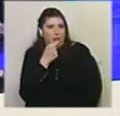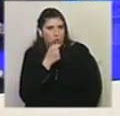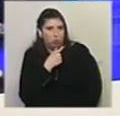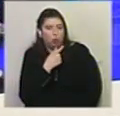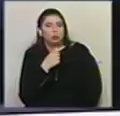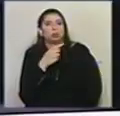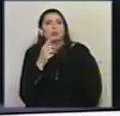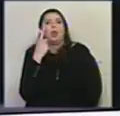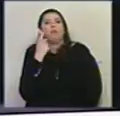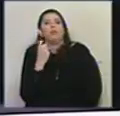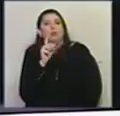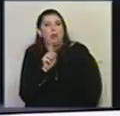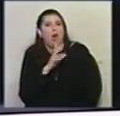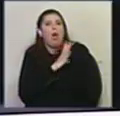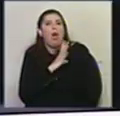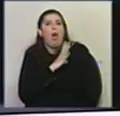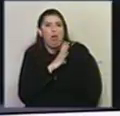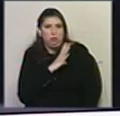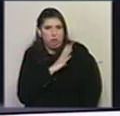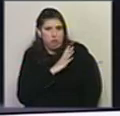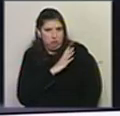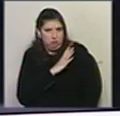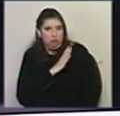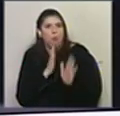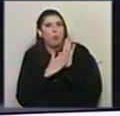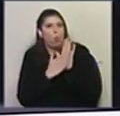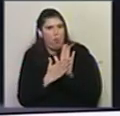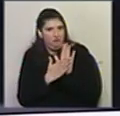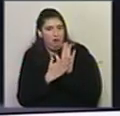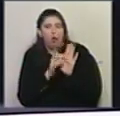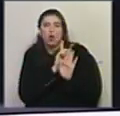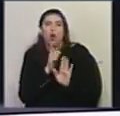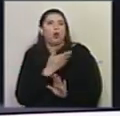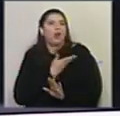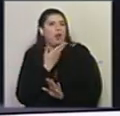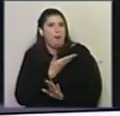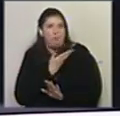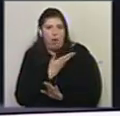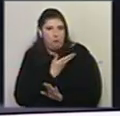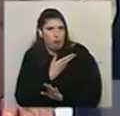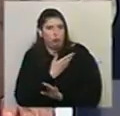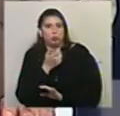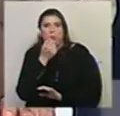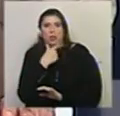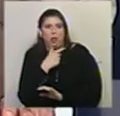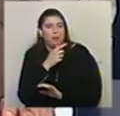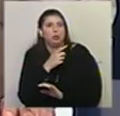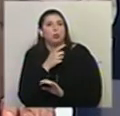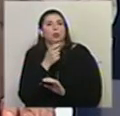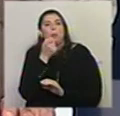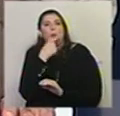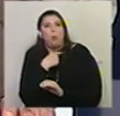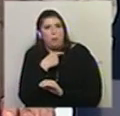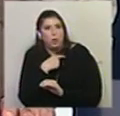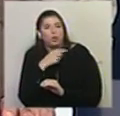tiene evidencia, si eso, olvidémoslo. Nosotros no reclamamos ningún medicamento que no tenga, hoy por hoy, que no tenga medicamentos, y digo también